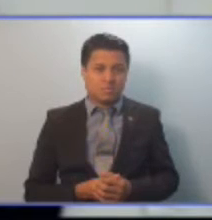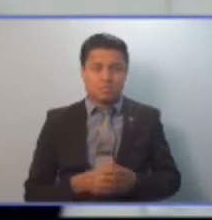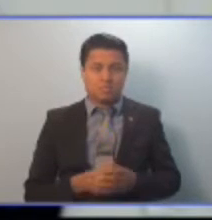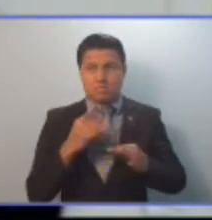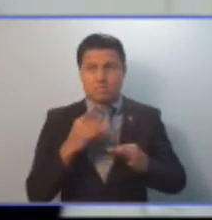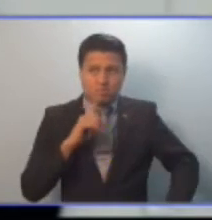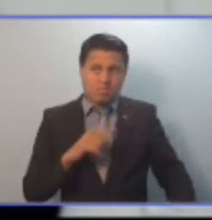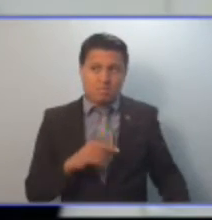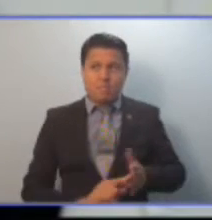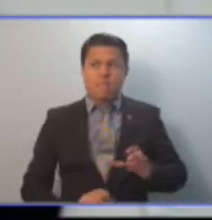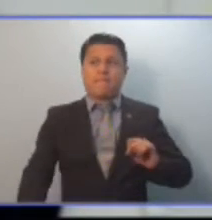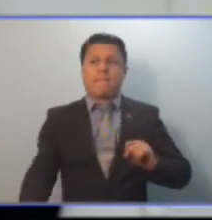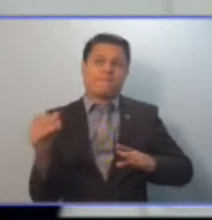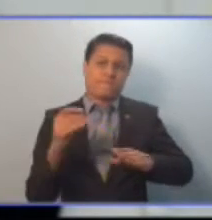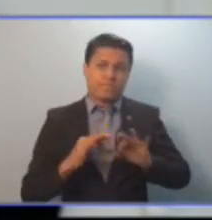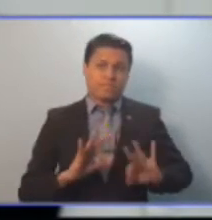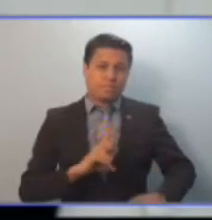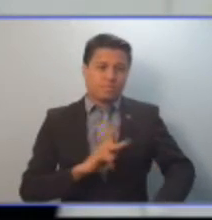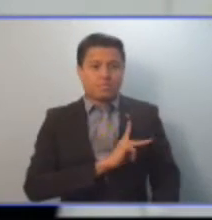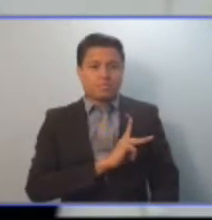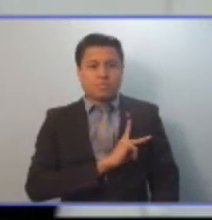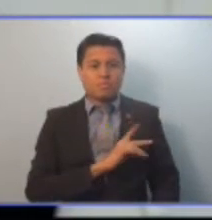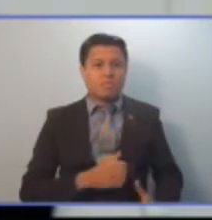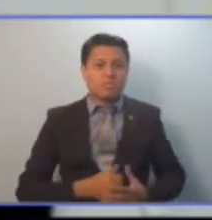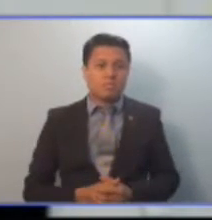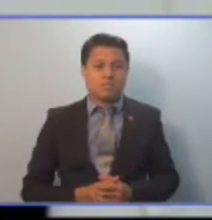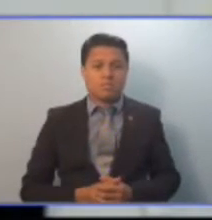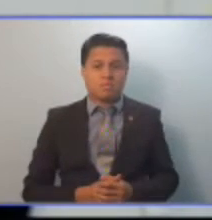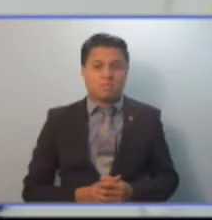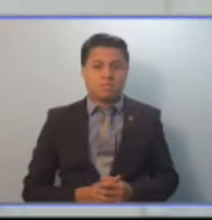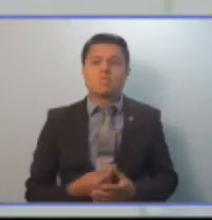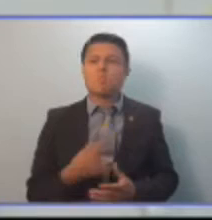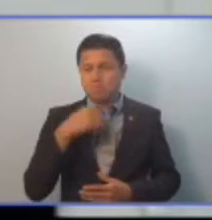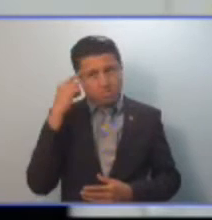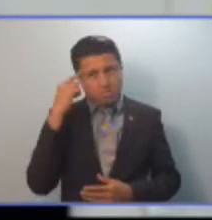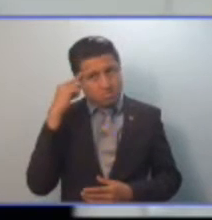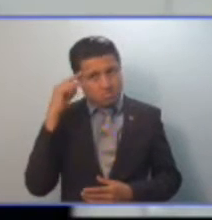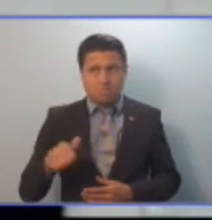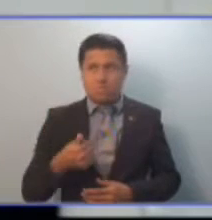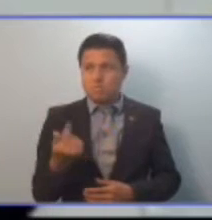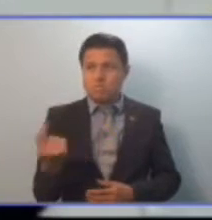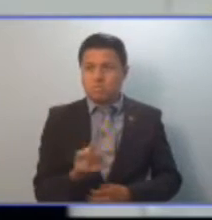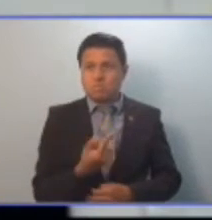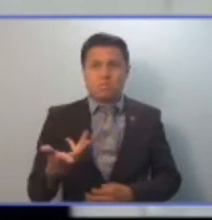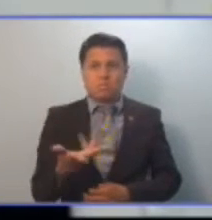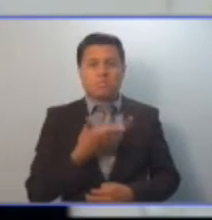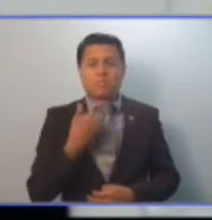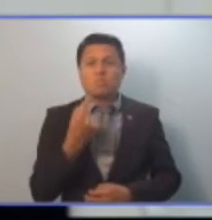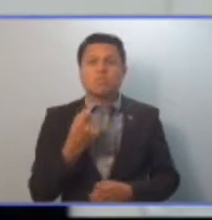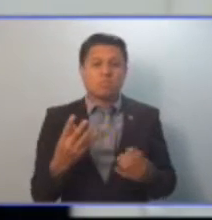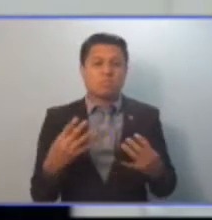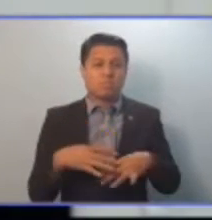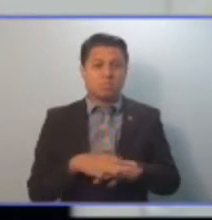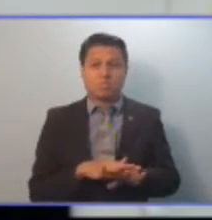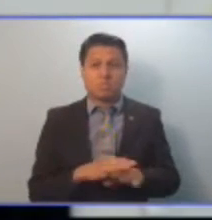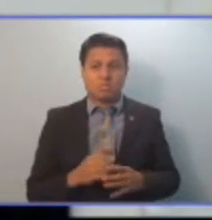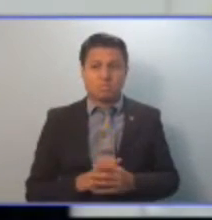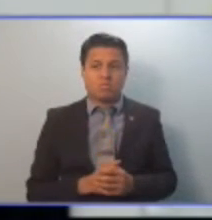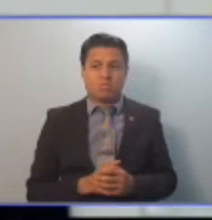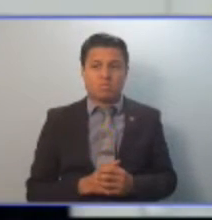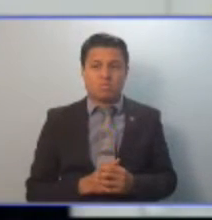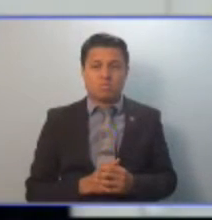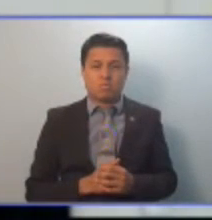otro aspecto es personal, ¿verdad? Yo considero que cualquiera de nosotros, los que pertenecemos al gremio,